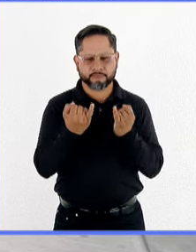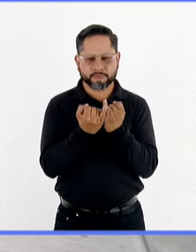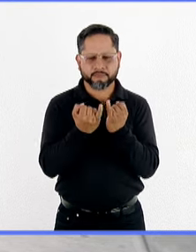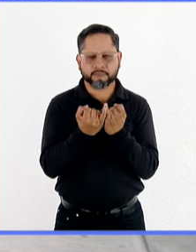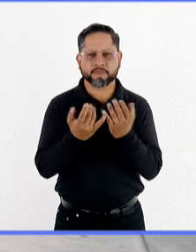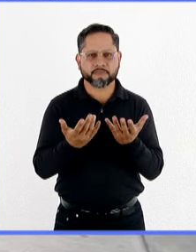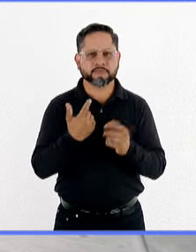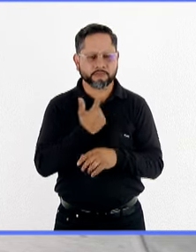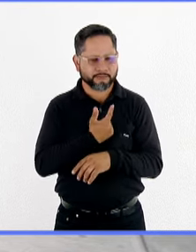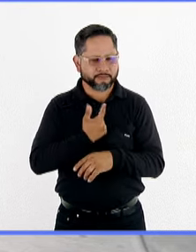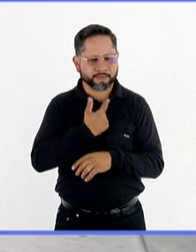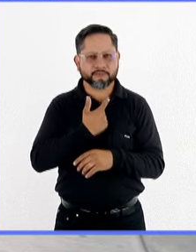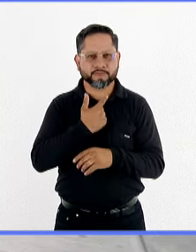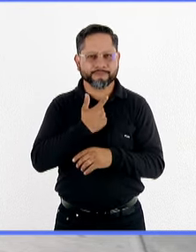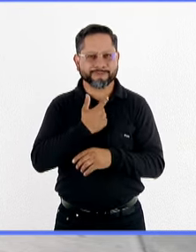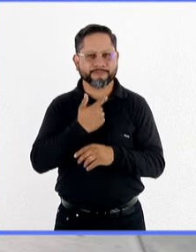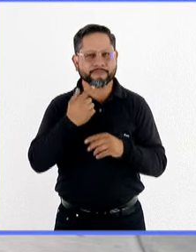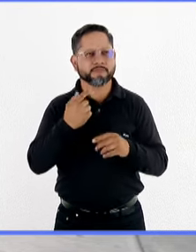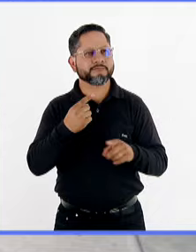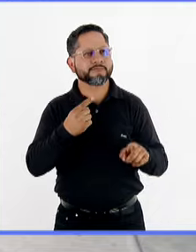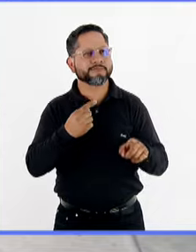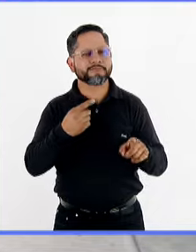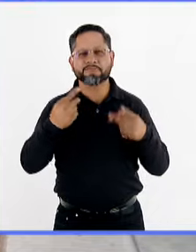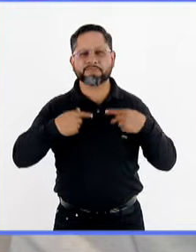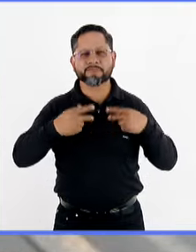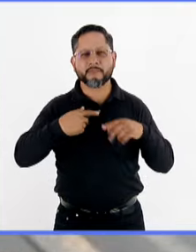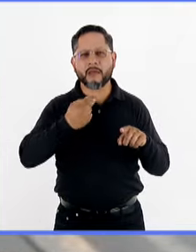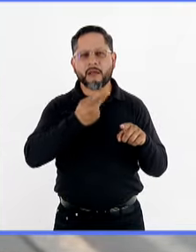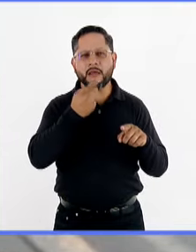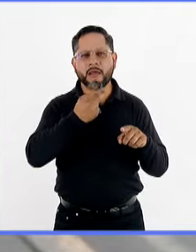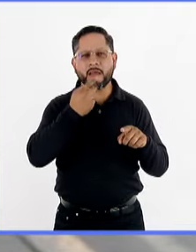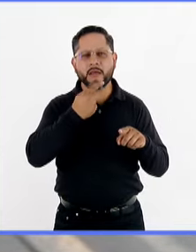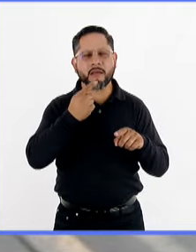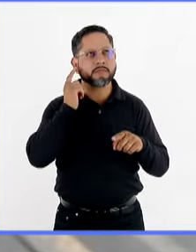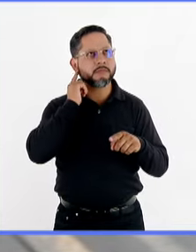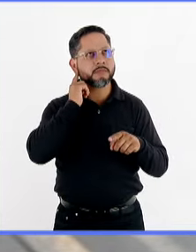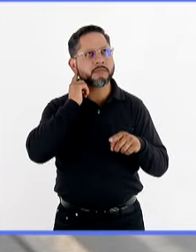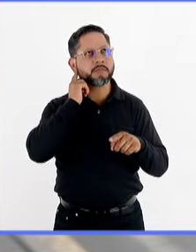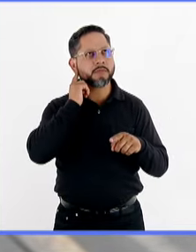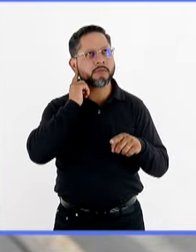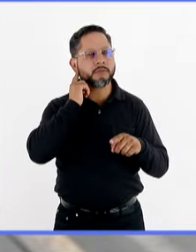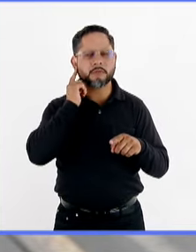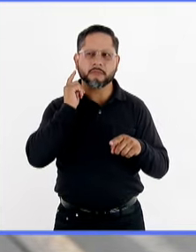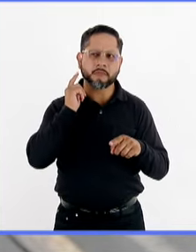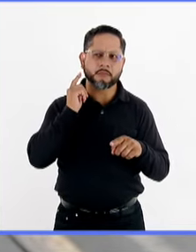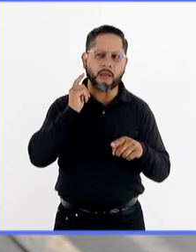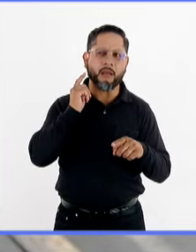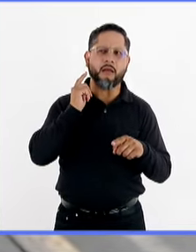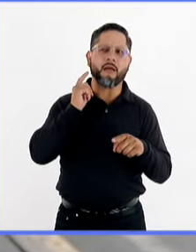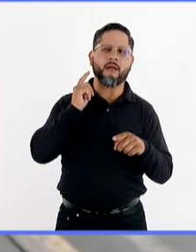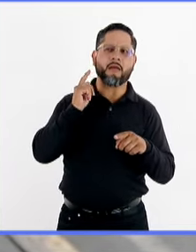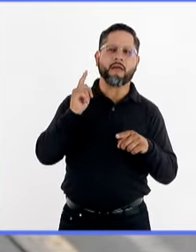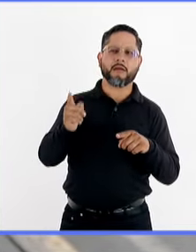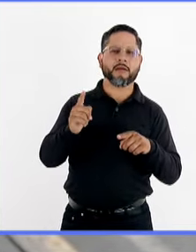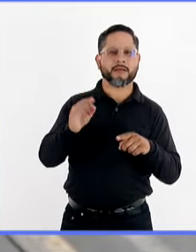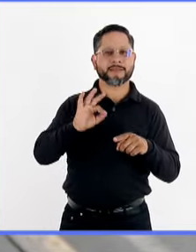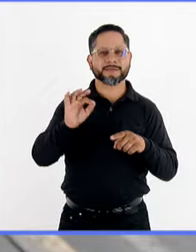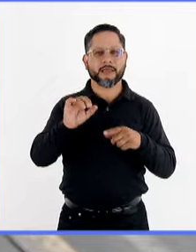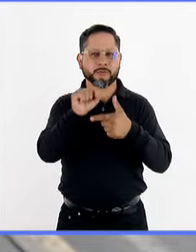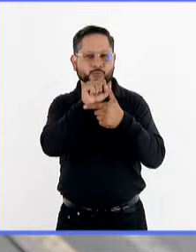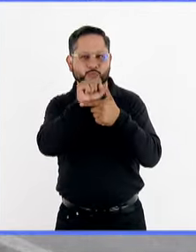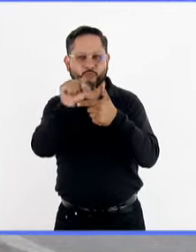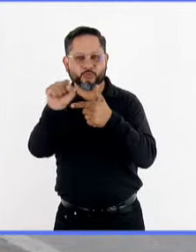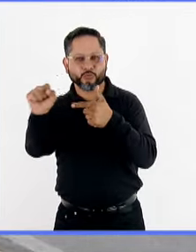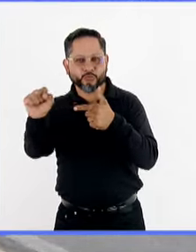me gusta mucho escuchar cómo habla la gente, ¿no? Incluso, no sé, si espero algo en el suburbano y me quedo